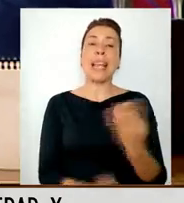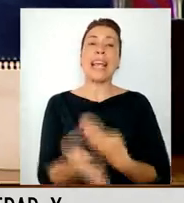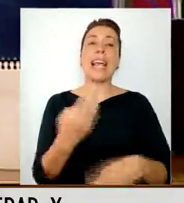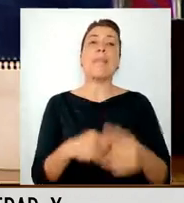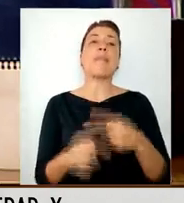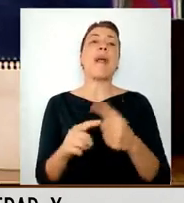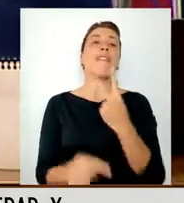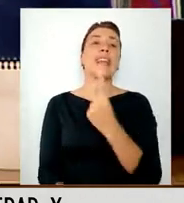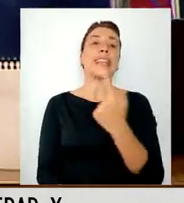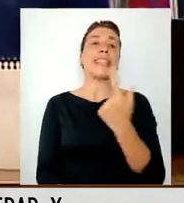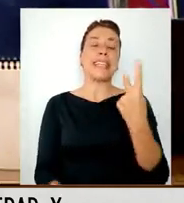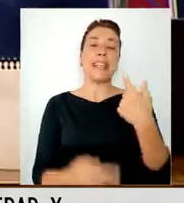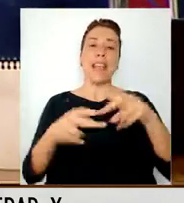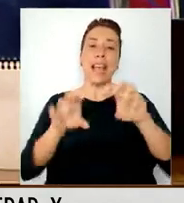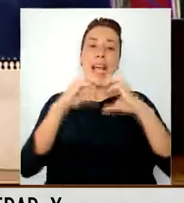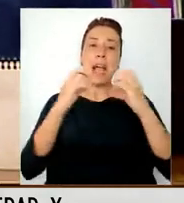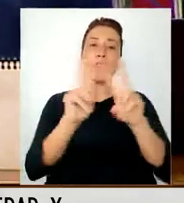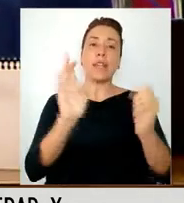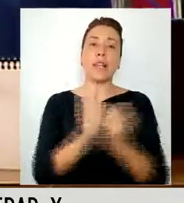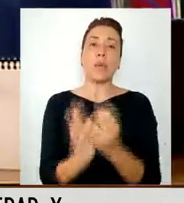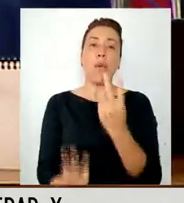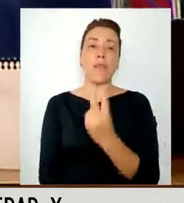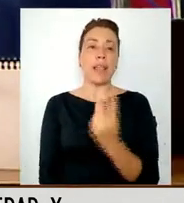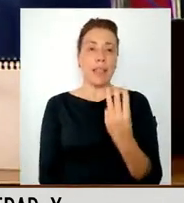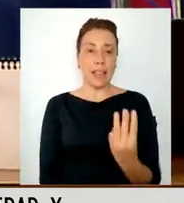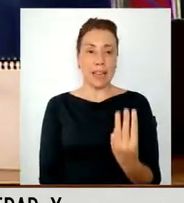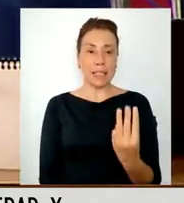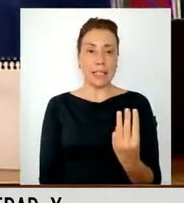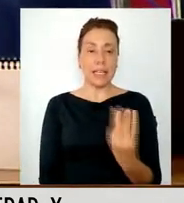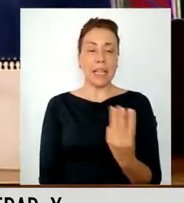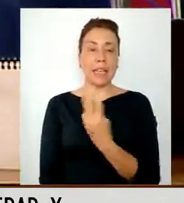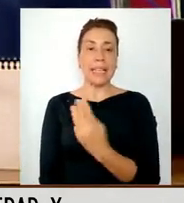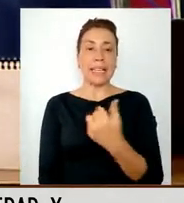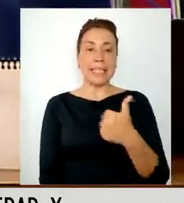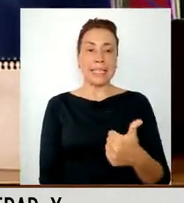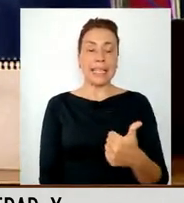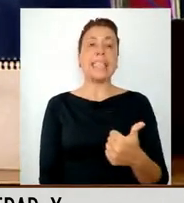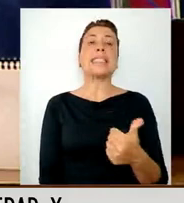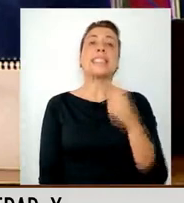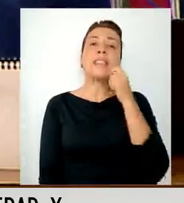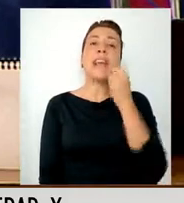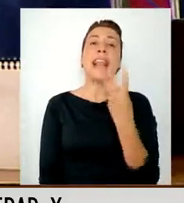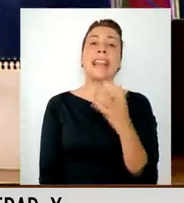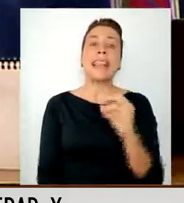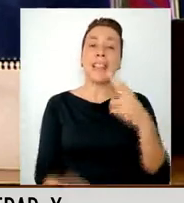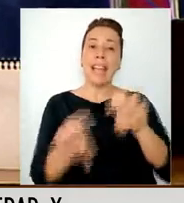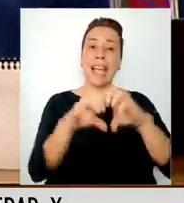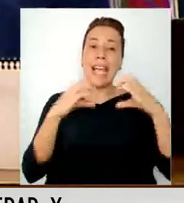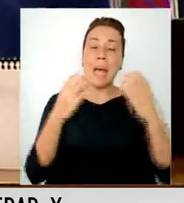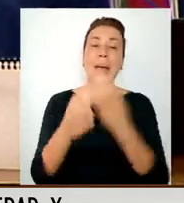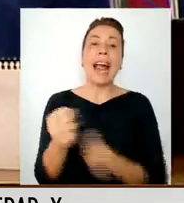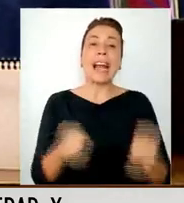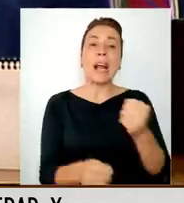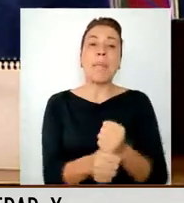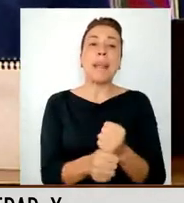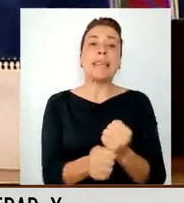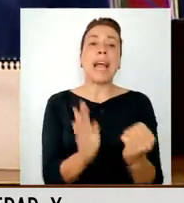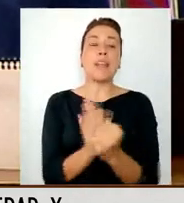en lo referido al artículo 23 36 que viene siendo el 30 de la cámara que reemplaza el artículo 24